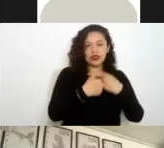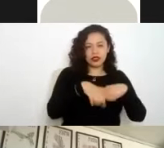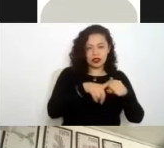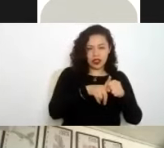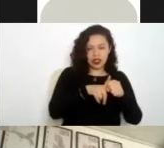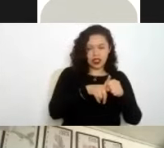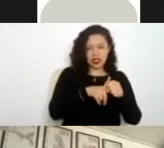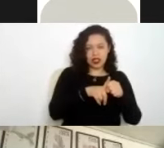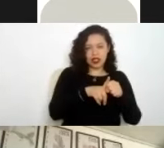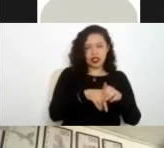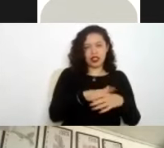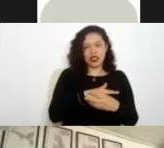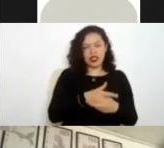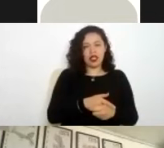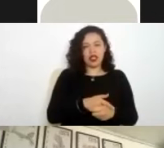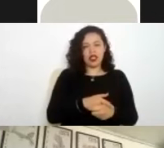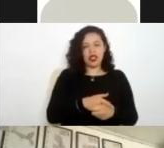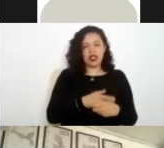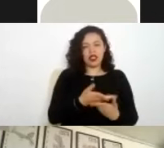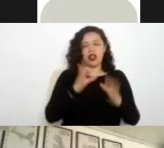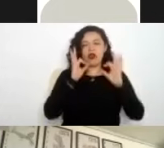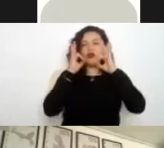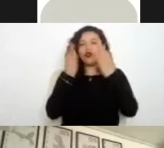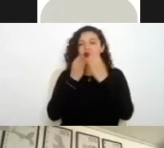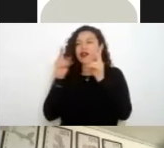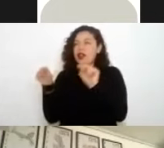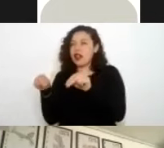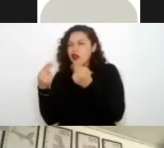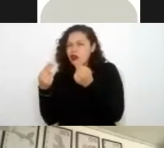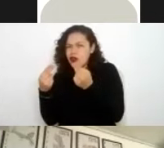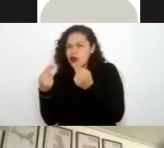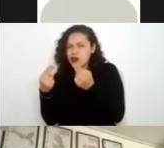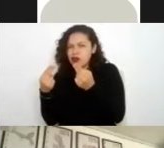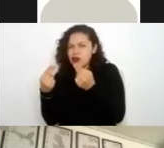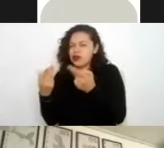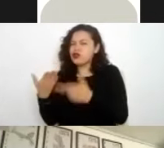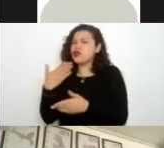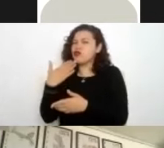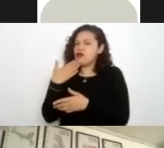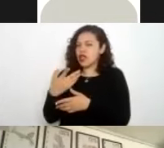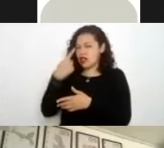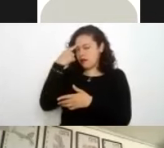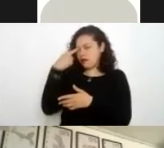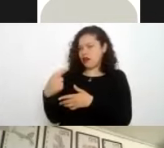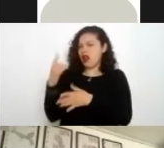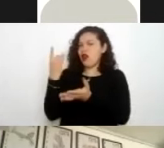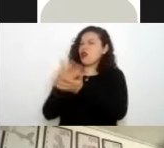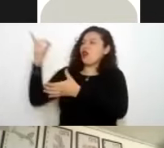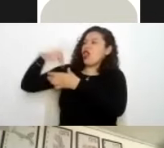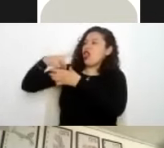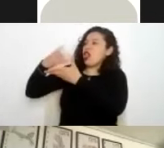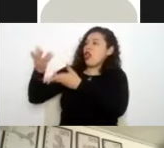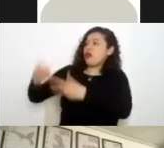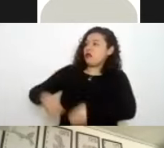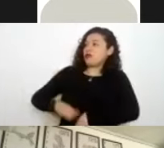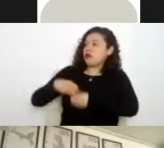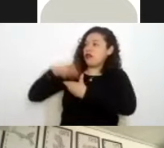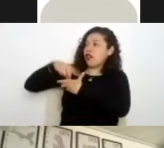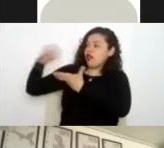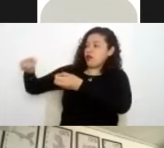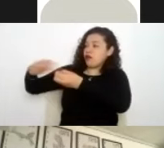a cómo es un modelo de negocio rentable sin que viva nada más de donativos. Entonces, el emprendimiento social, su fin